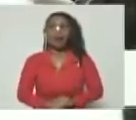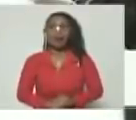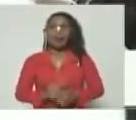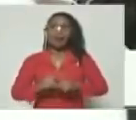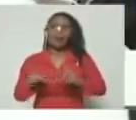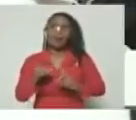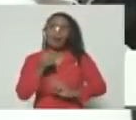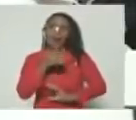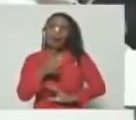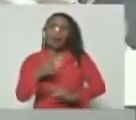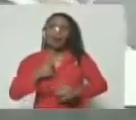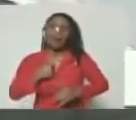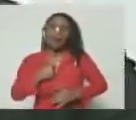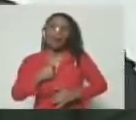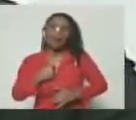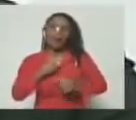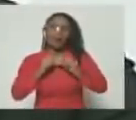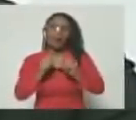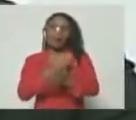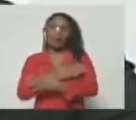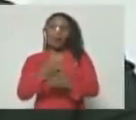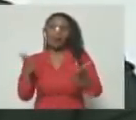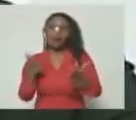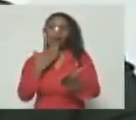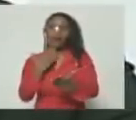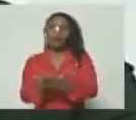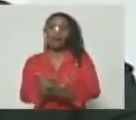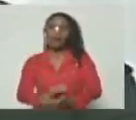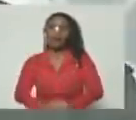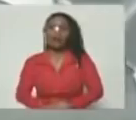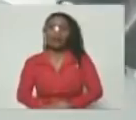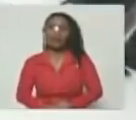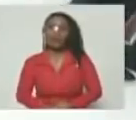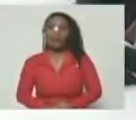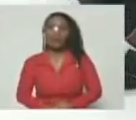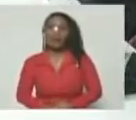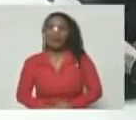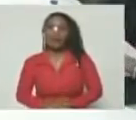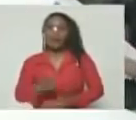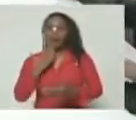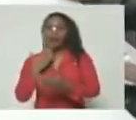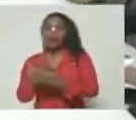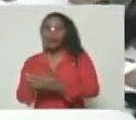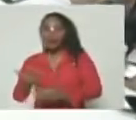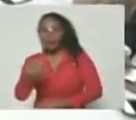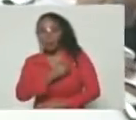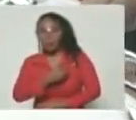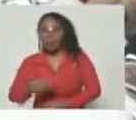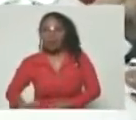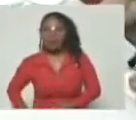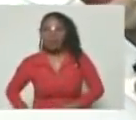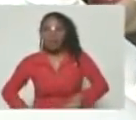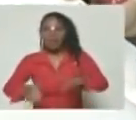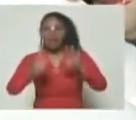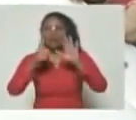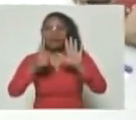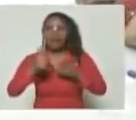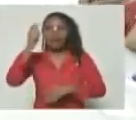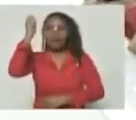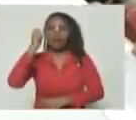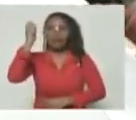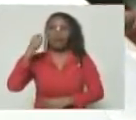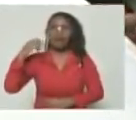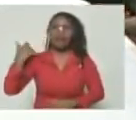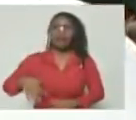Pero bueno, sigo a la orden de ustedes. Gracias. Muchas gracias, presidente. Hay 6 diputados anotados en el